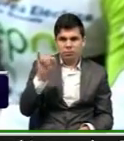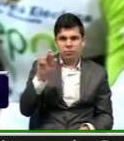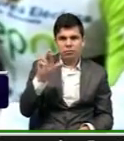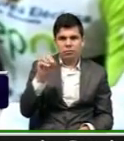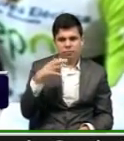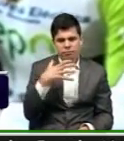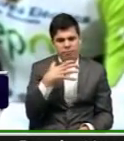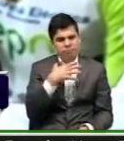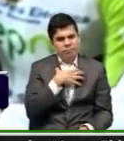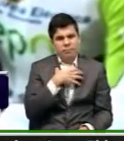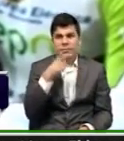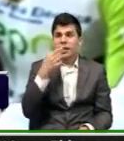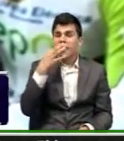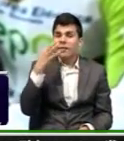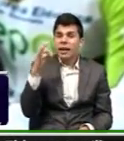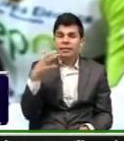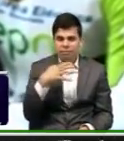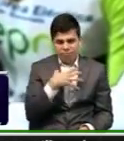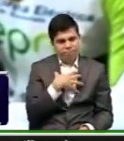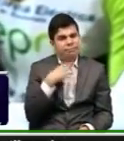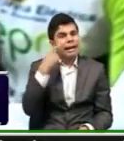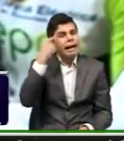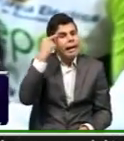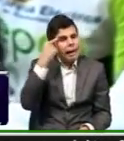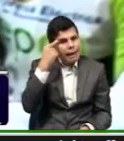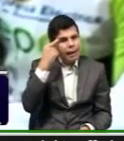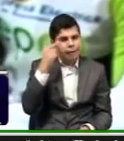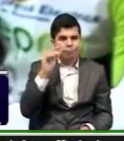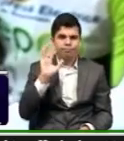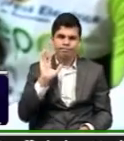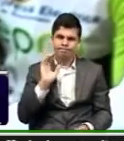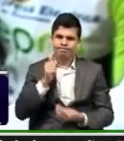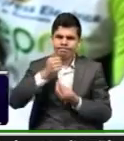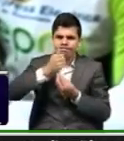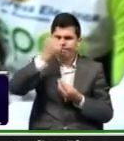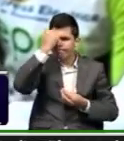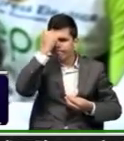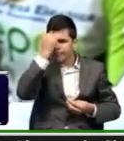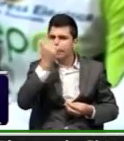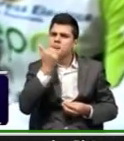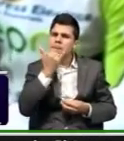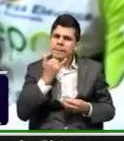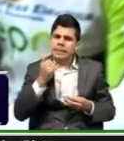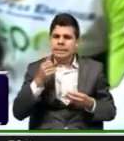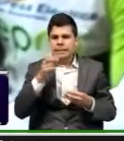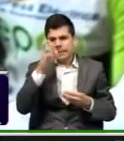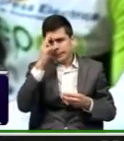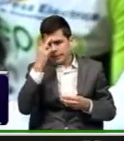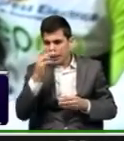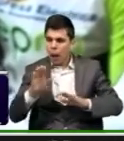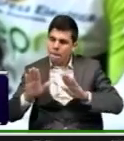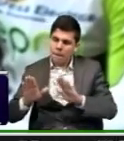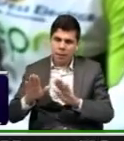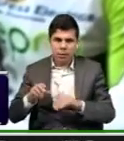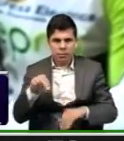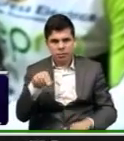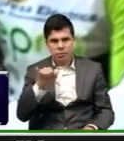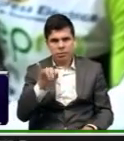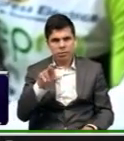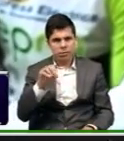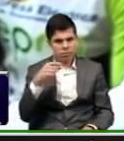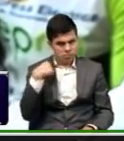en el Tour, en la parte de estrategia del director técnico Sue, que a eso lo paraba mucho. Yo creo que Nairo no ha podido ganar ese